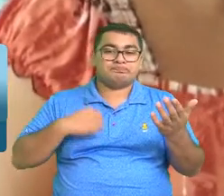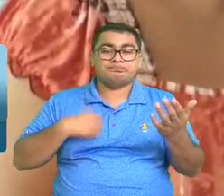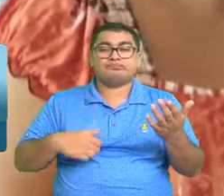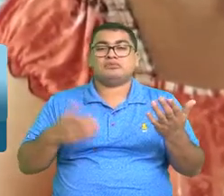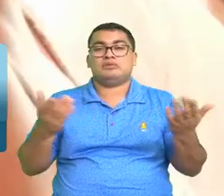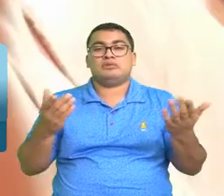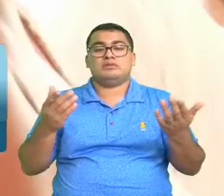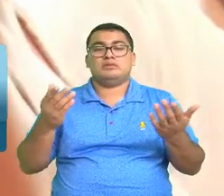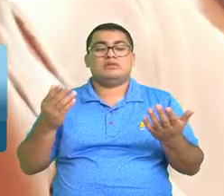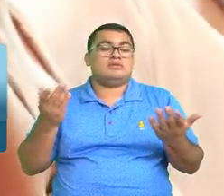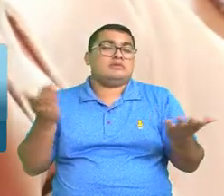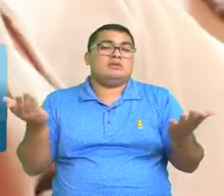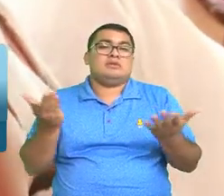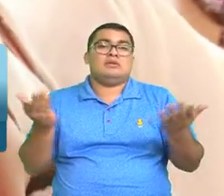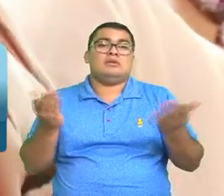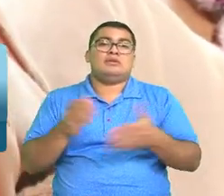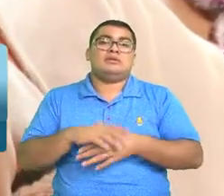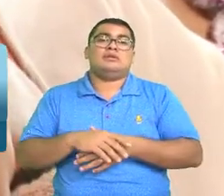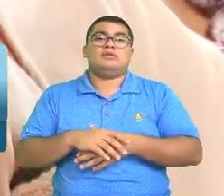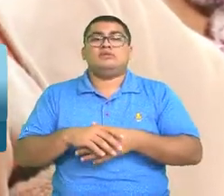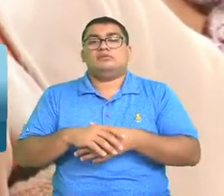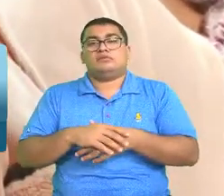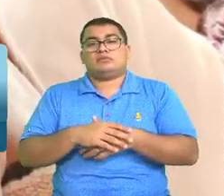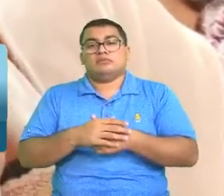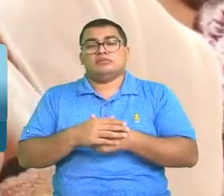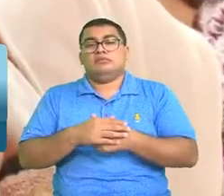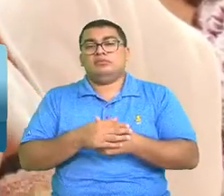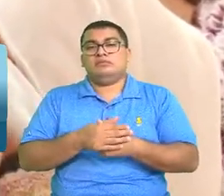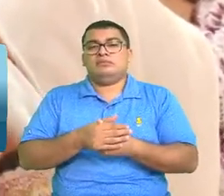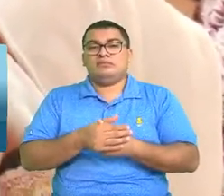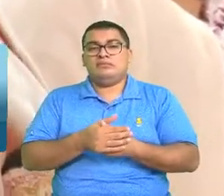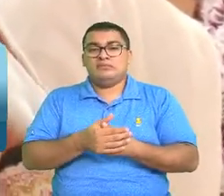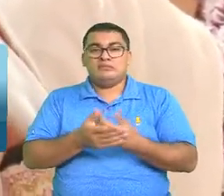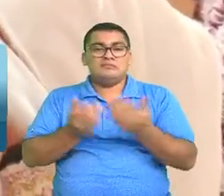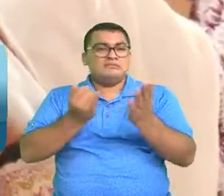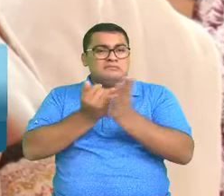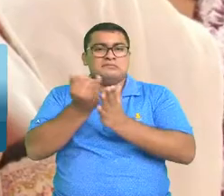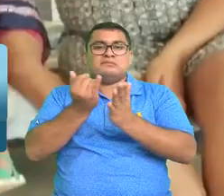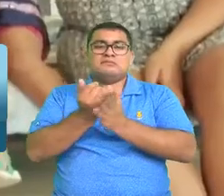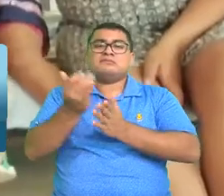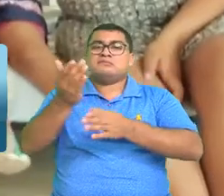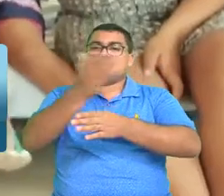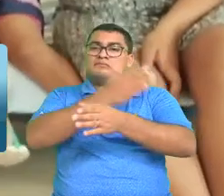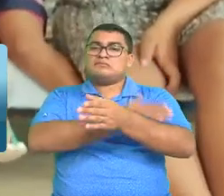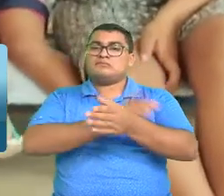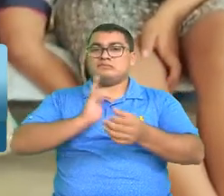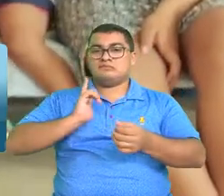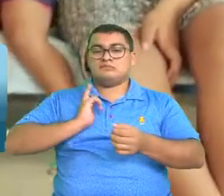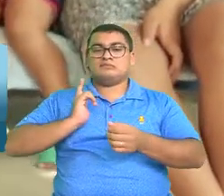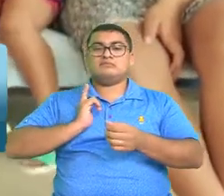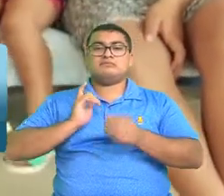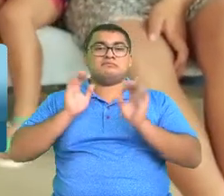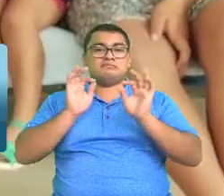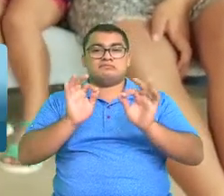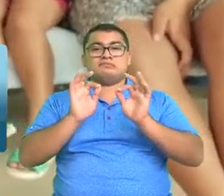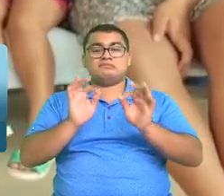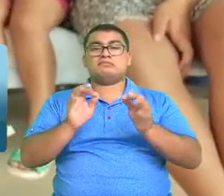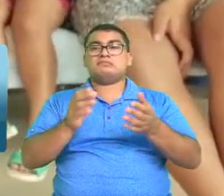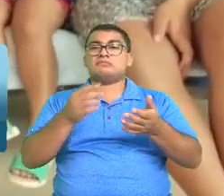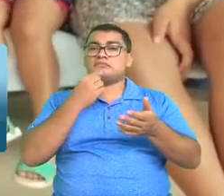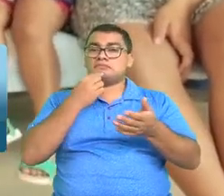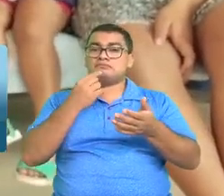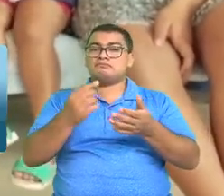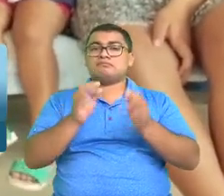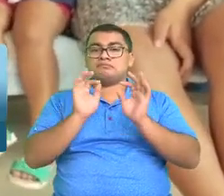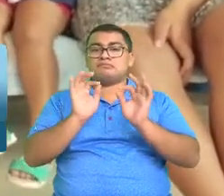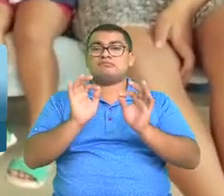siente que el niño llora mucho o se queja mucho? ¿Hay algún estudio que soporte eso? Claro que sí. Como bien lo dijiste